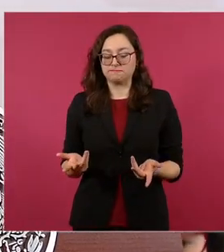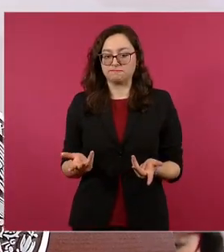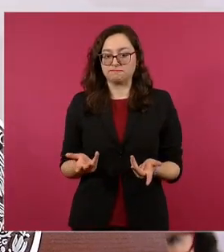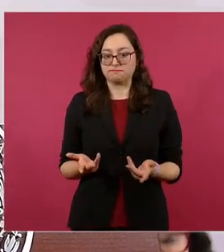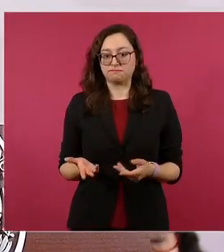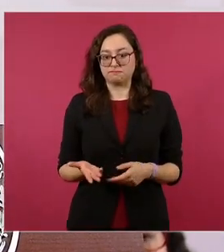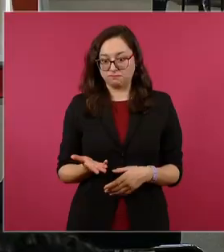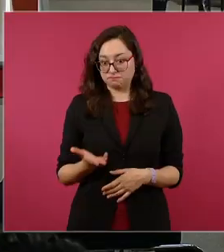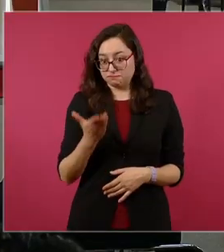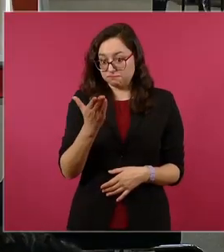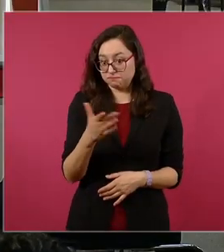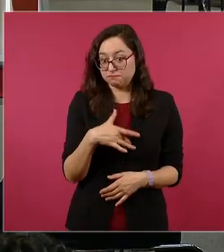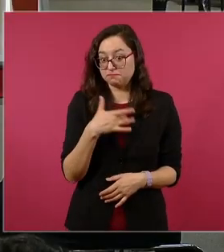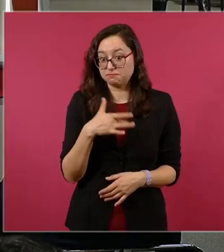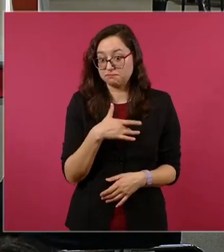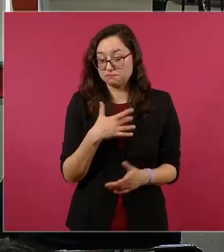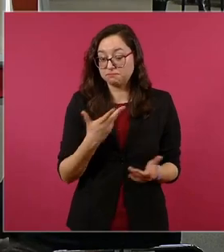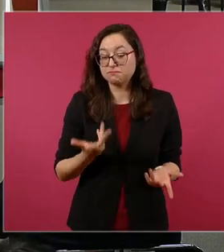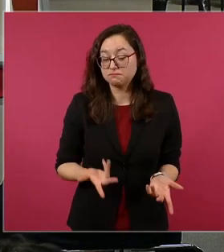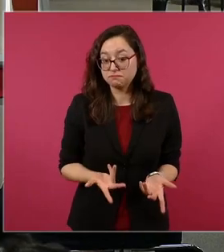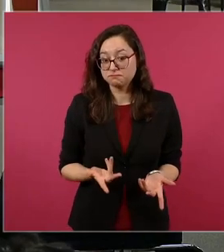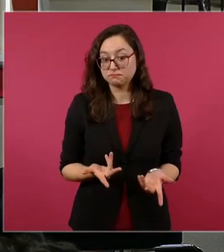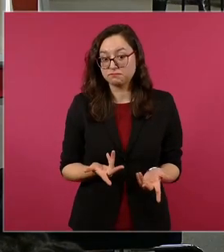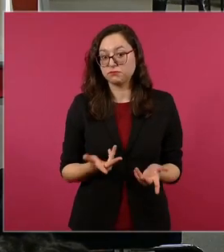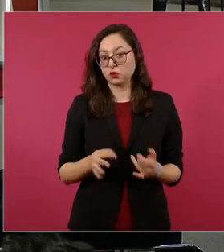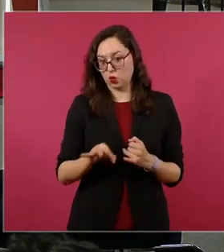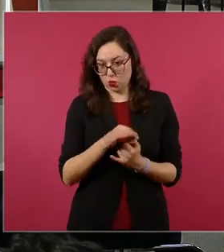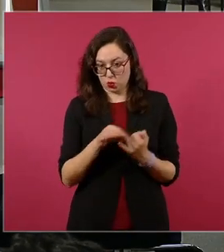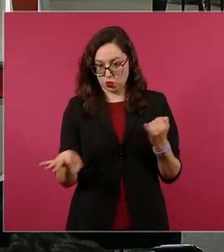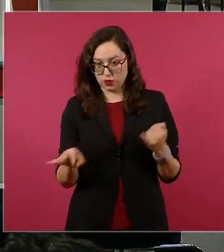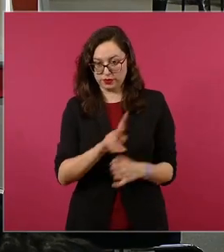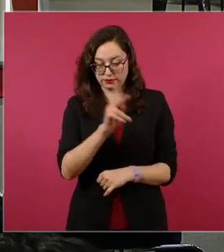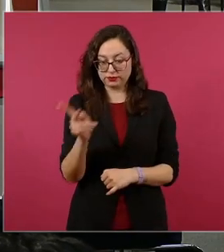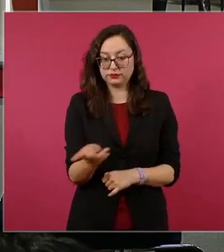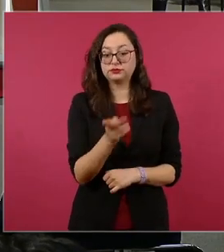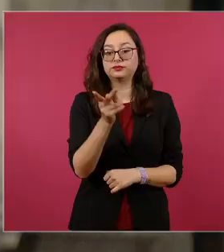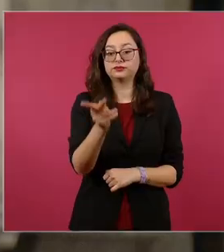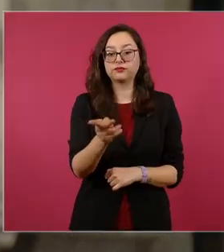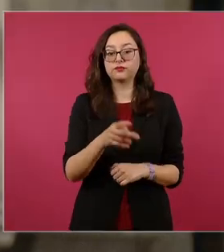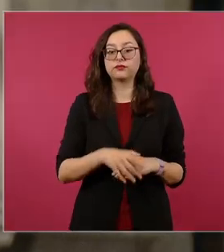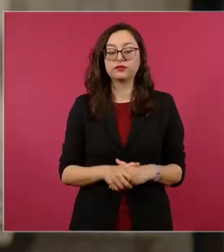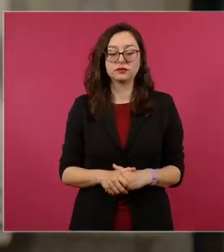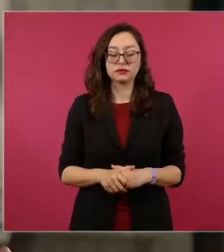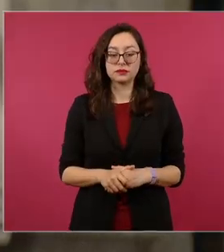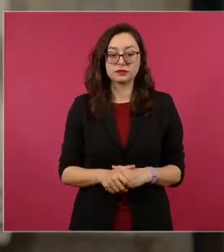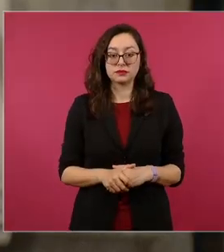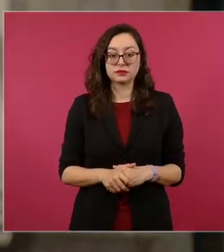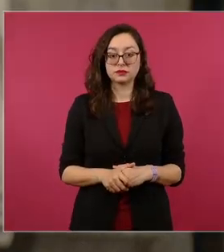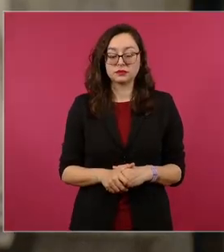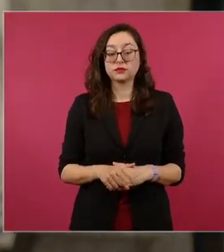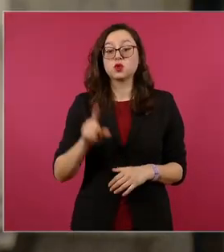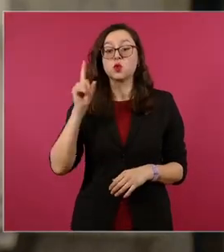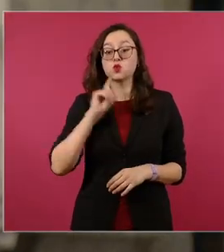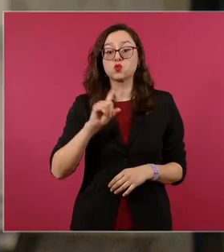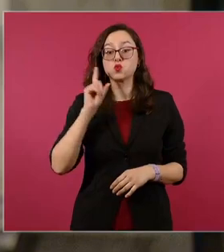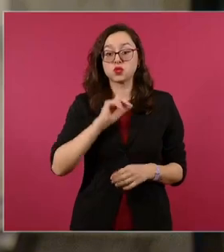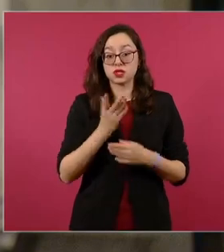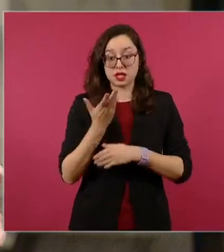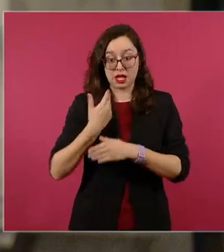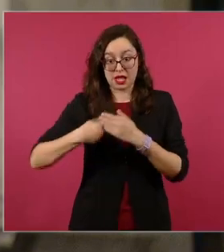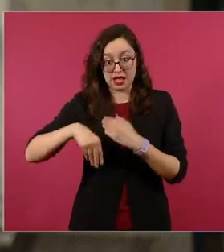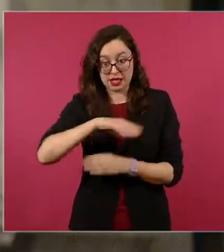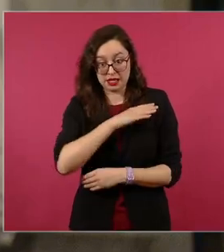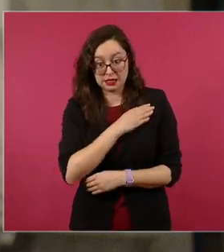usted comentaba. Y por último, presidente, ahondar en todas estas cualidades que usted ha esgrimido de la doctora Sheinbaum,